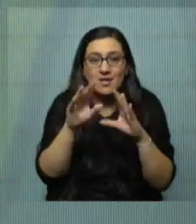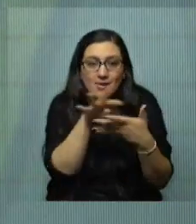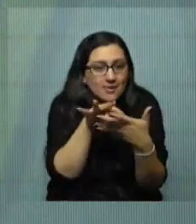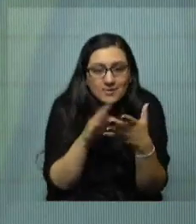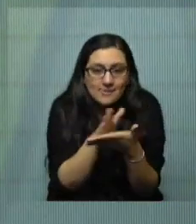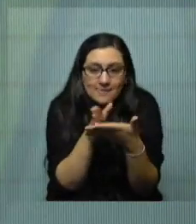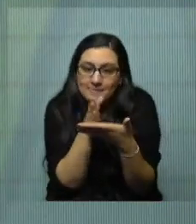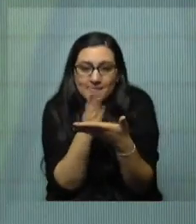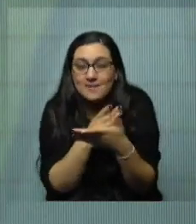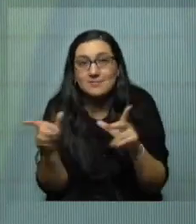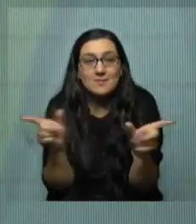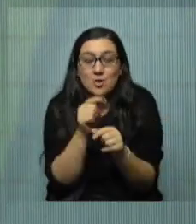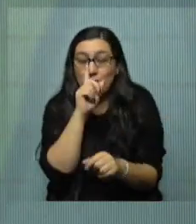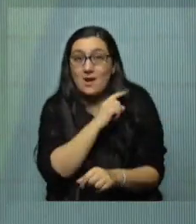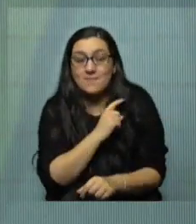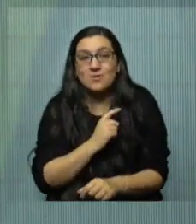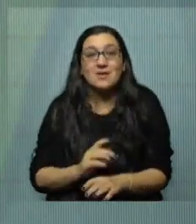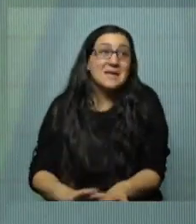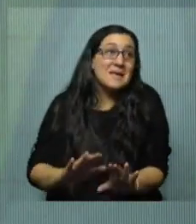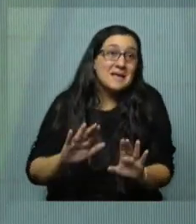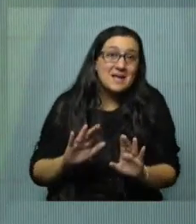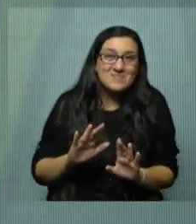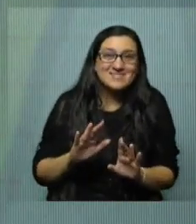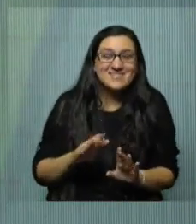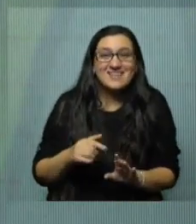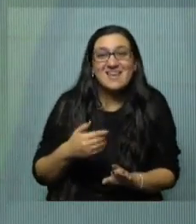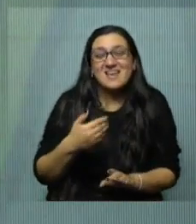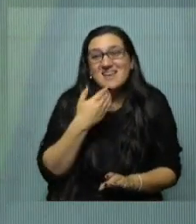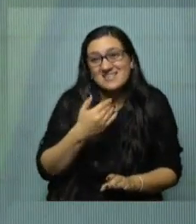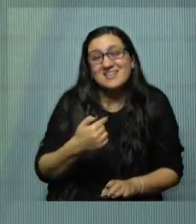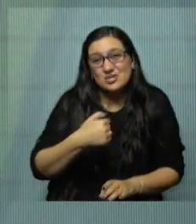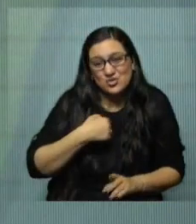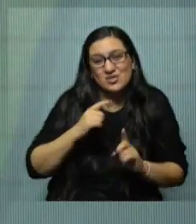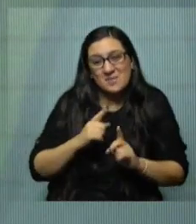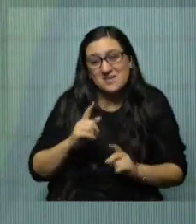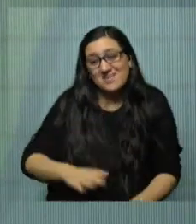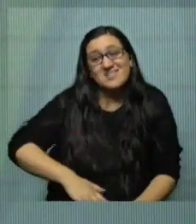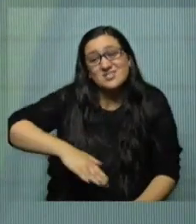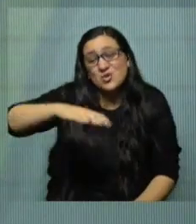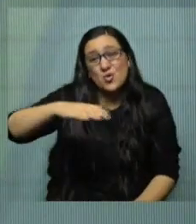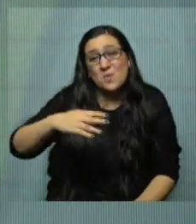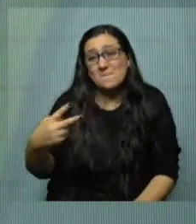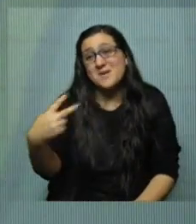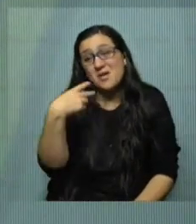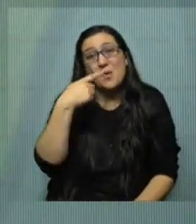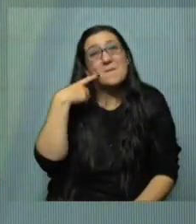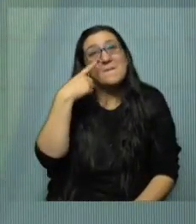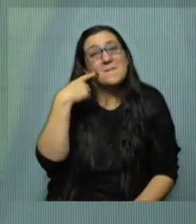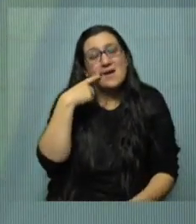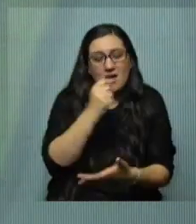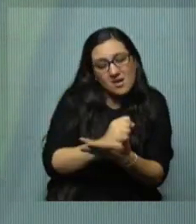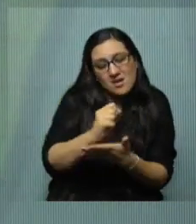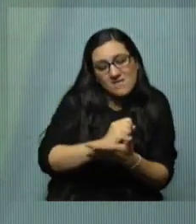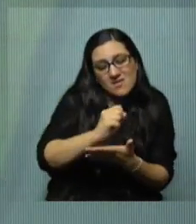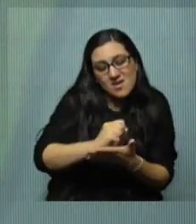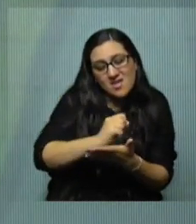encanta todo, tal vez sea esa influencia, ¿no? De que él viene creciendo rodeado